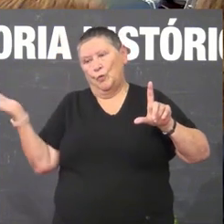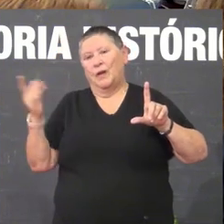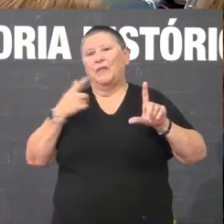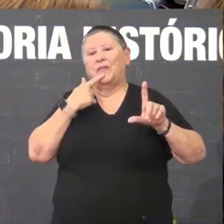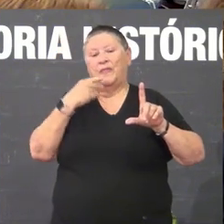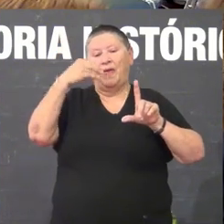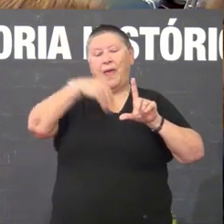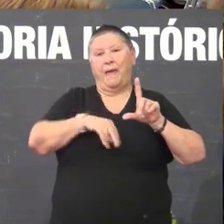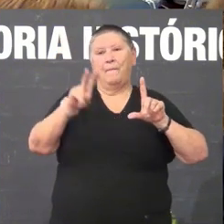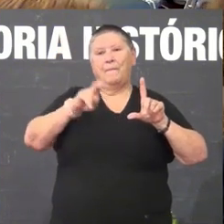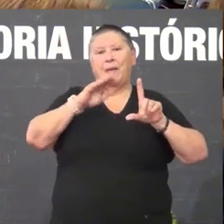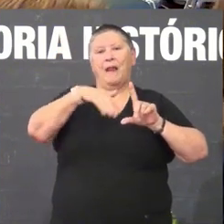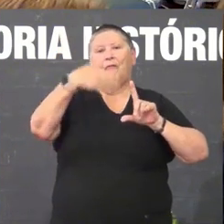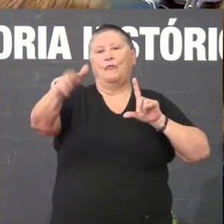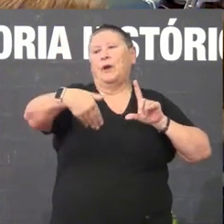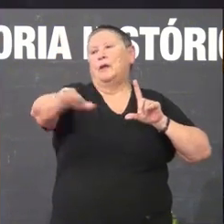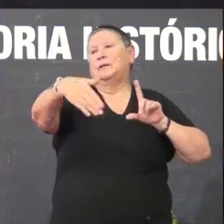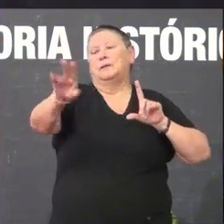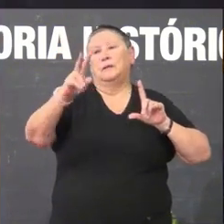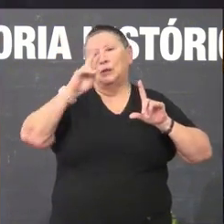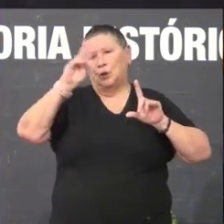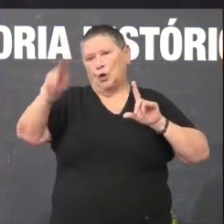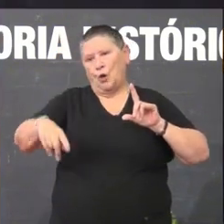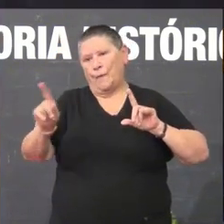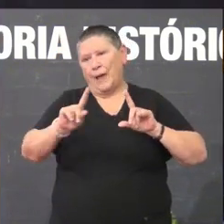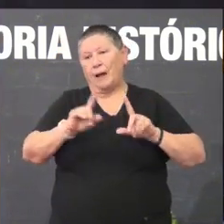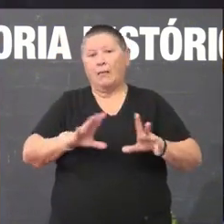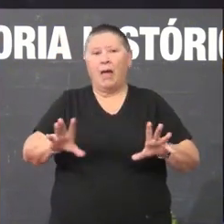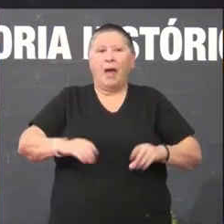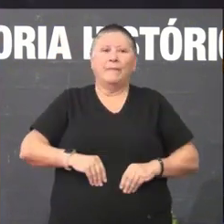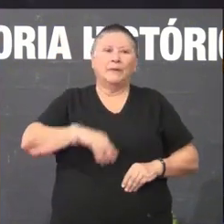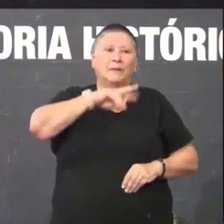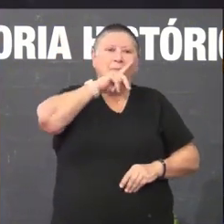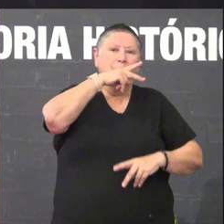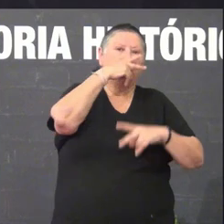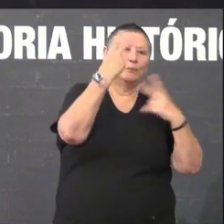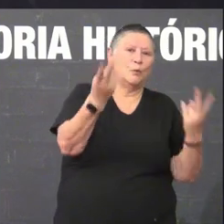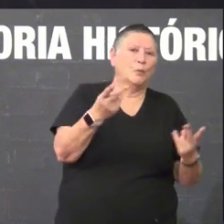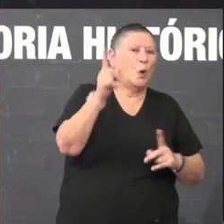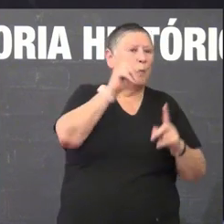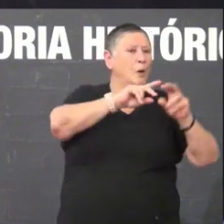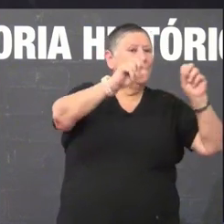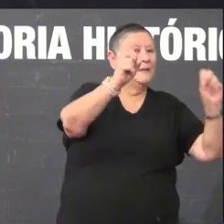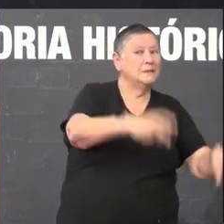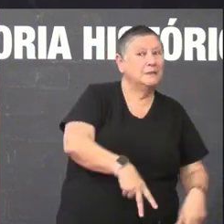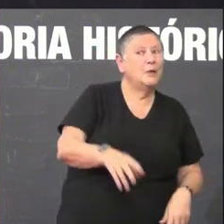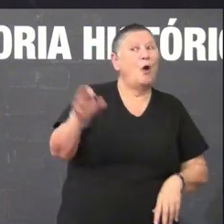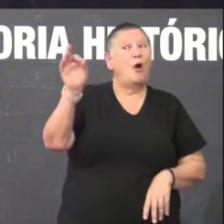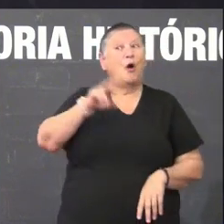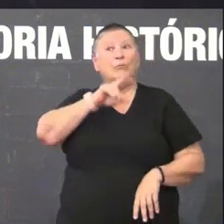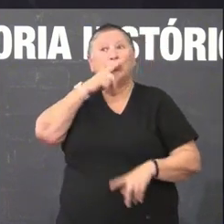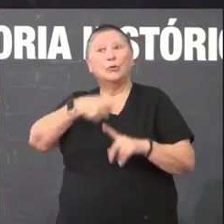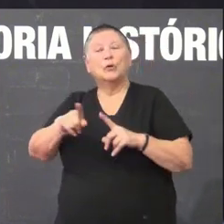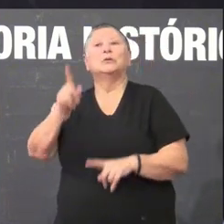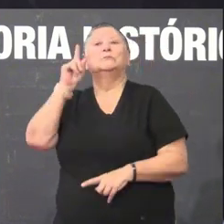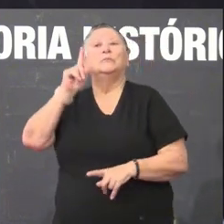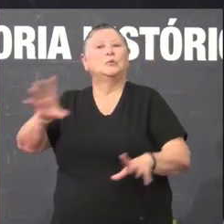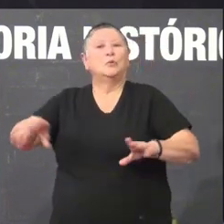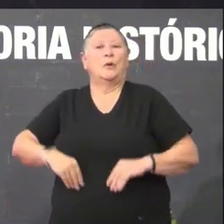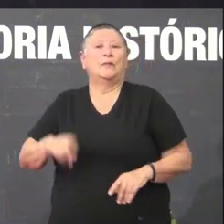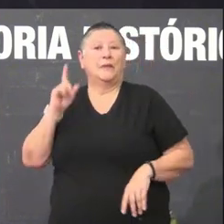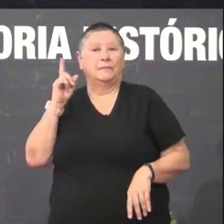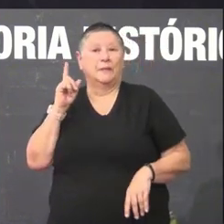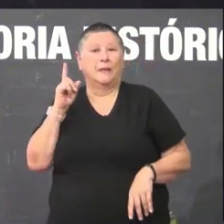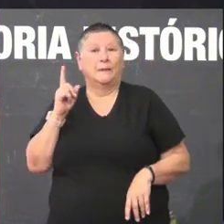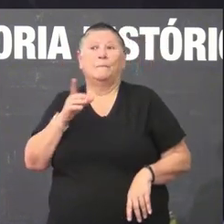y lo que queda fuera lo que es aceptable ser expresado en público sin ningún problema y lo que no es aceptable y